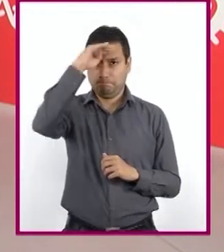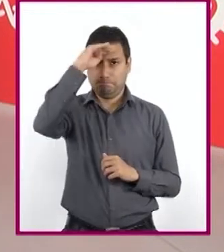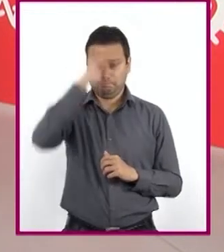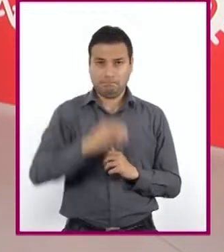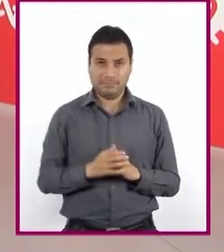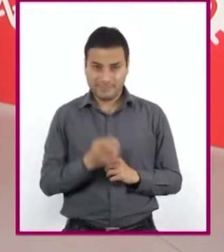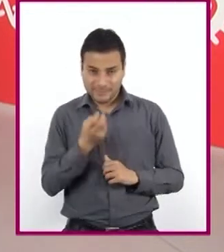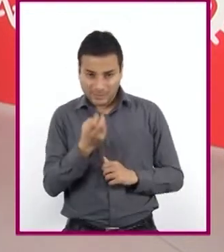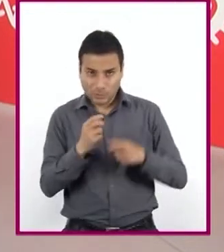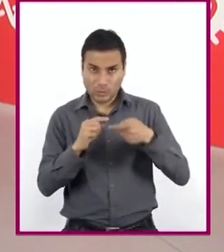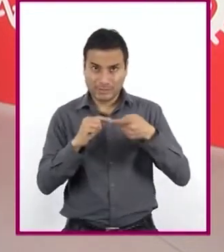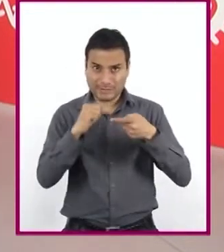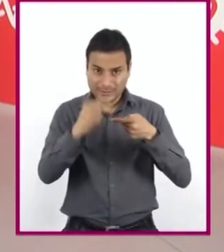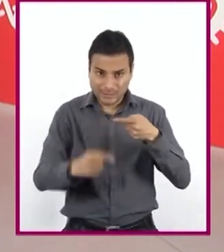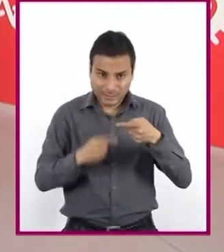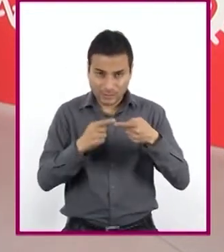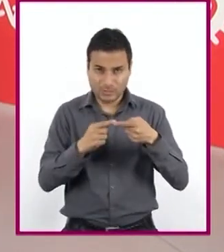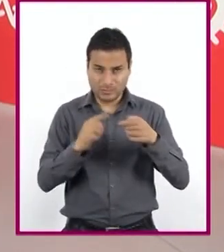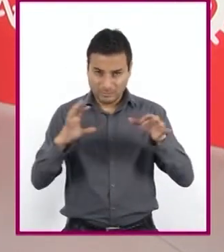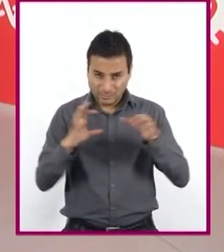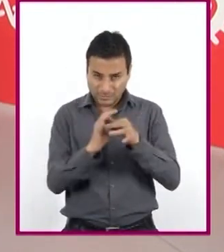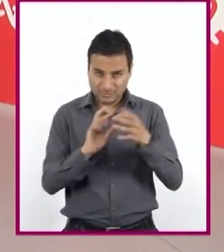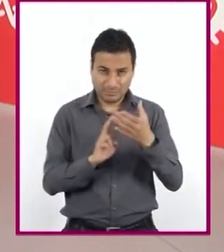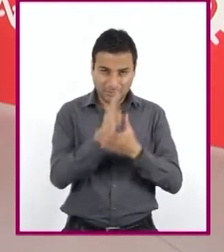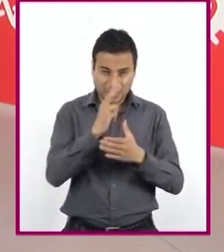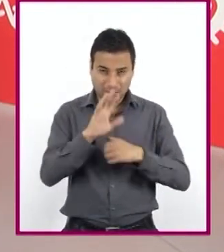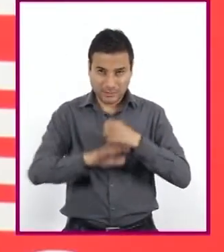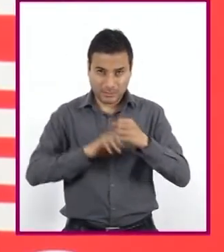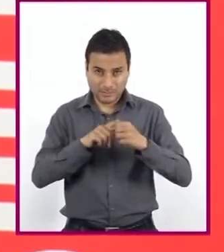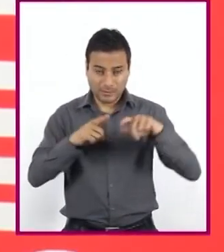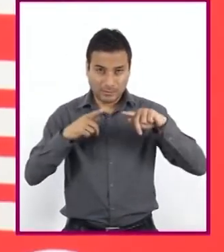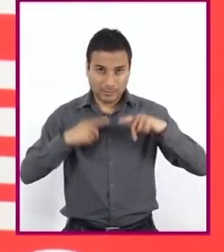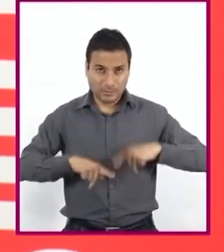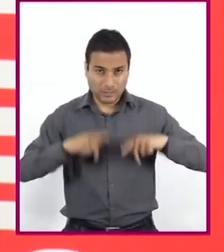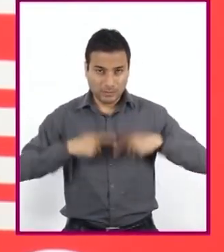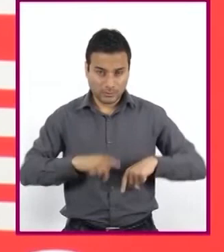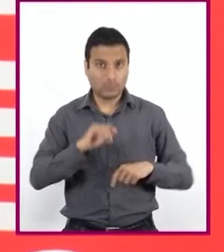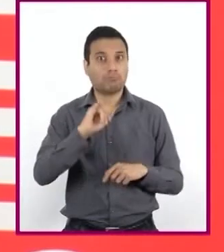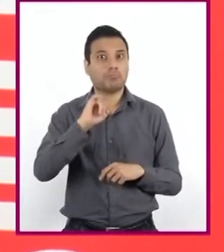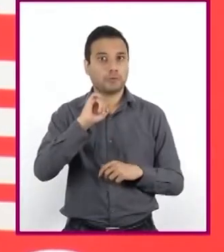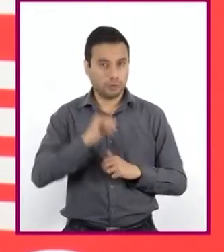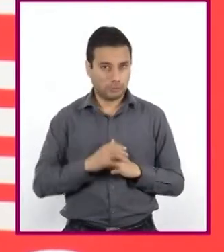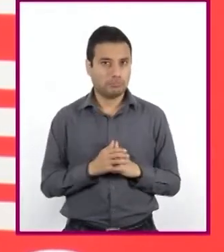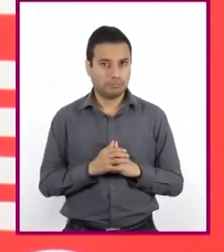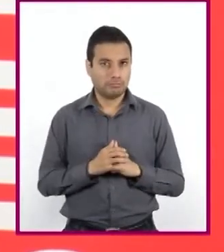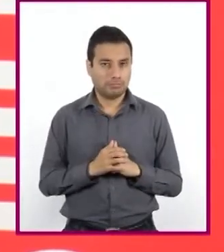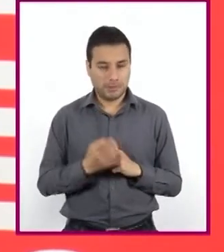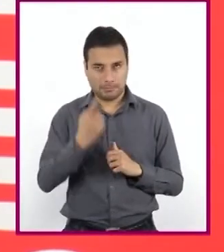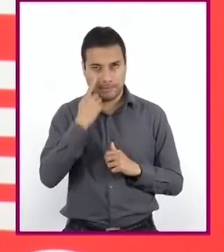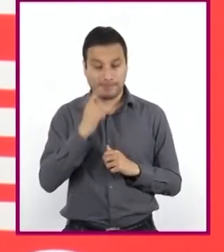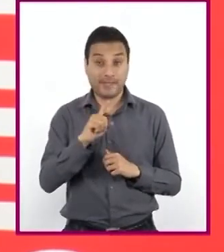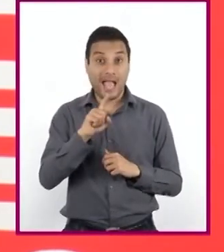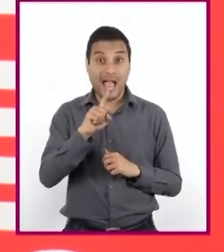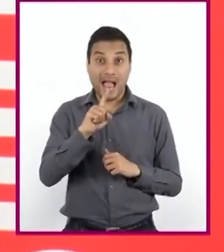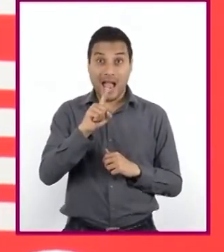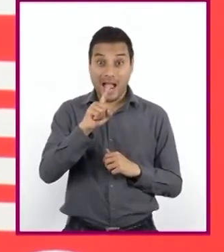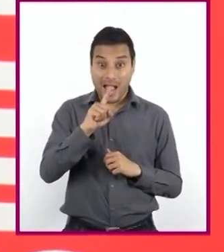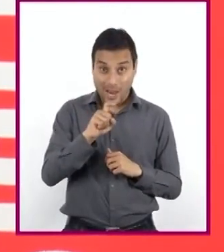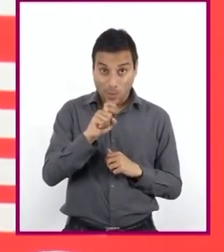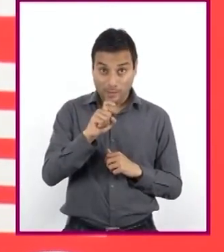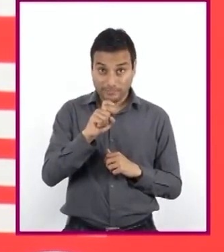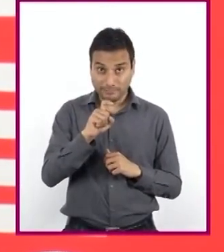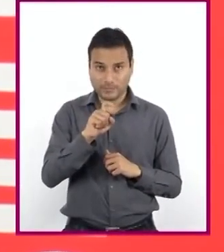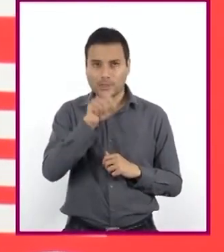que ver con los seres vivos, pero esto no es así. De hecho, el agua también pasa por la